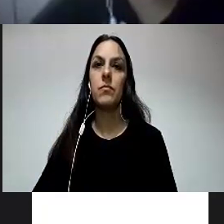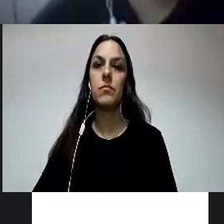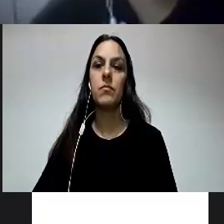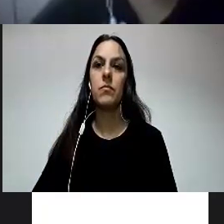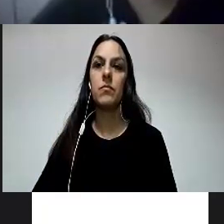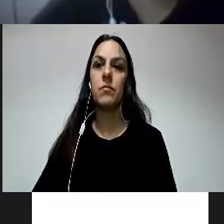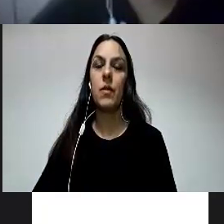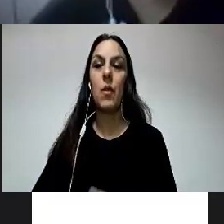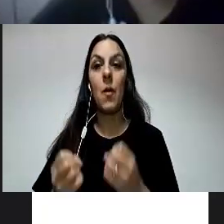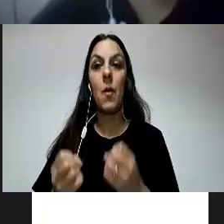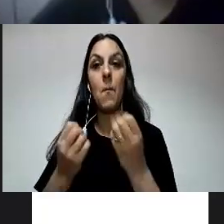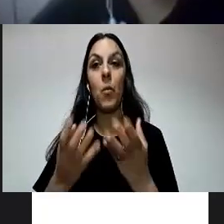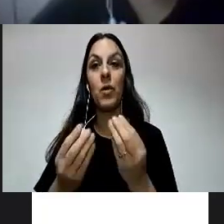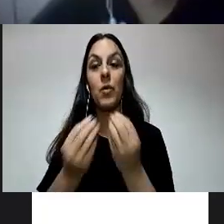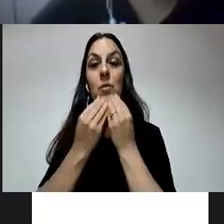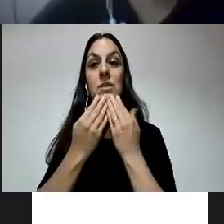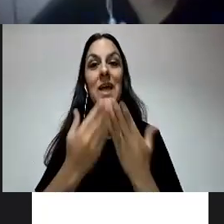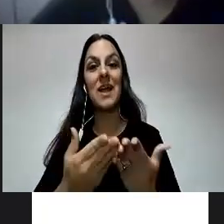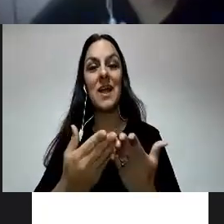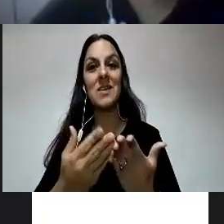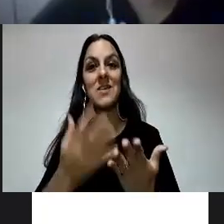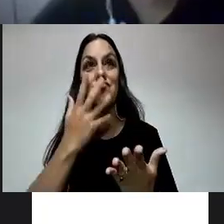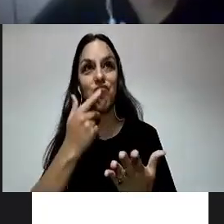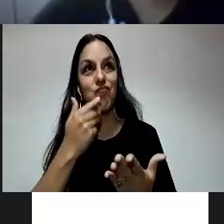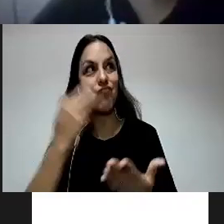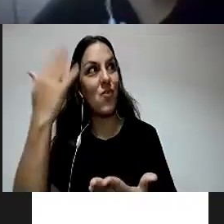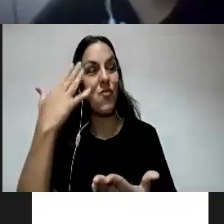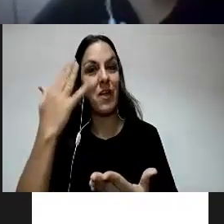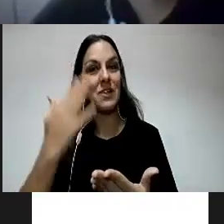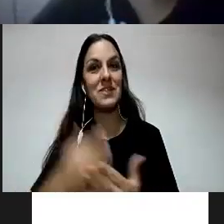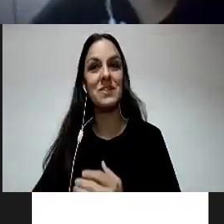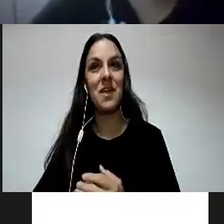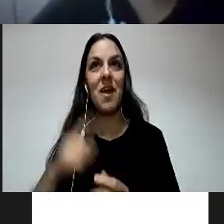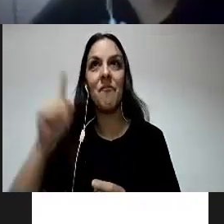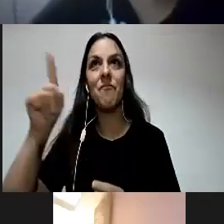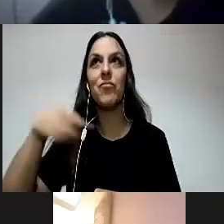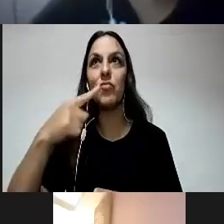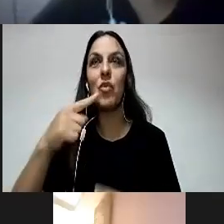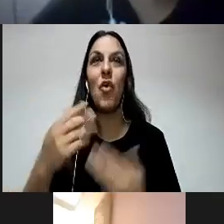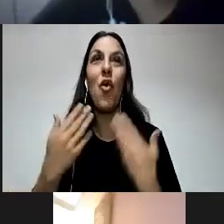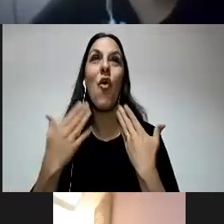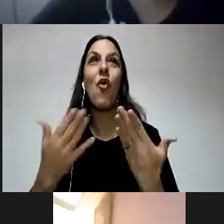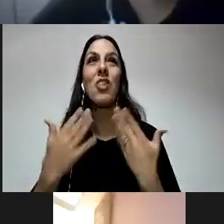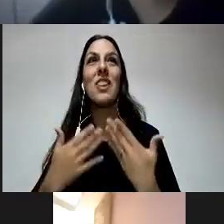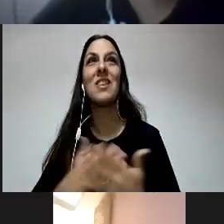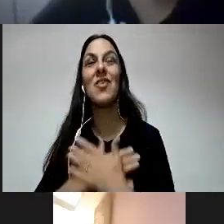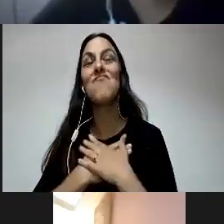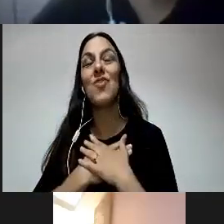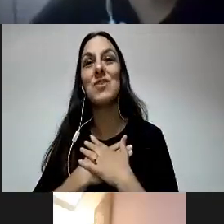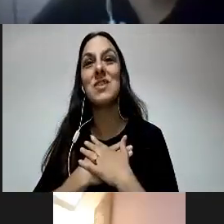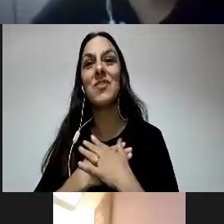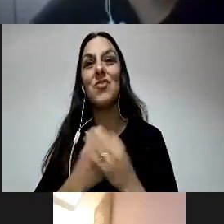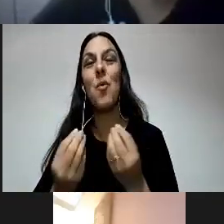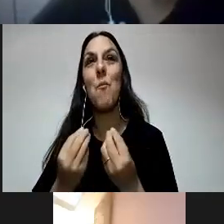Bueno, muchas gracias, excelente exposición, y han quedado todos muy contentos por las... Por